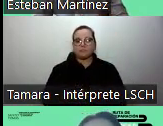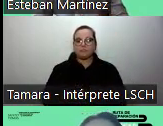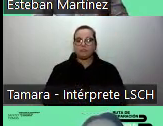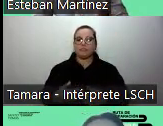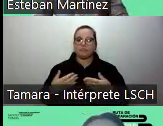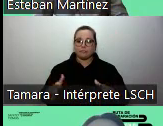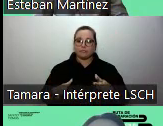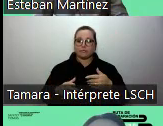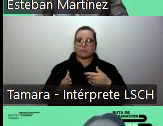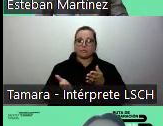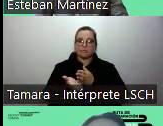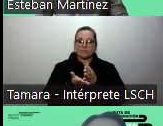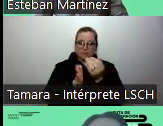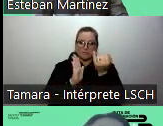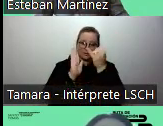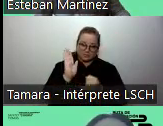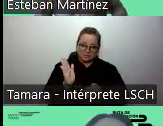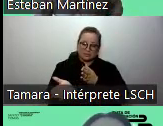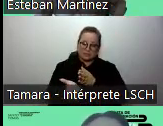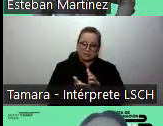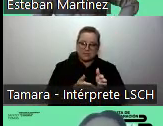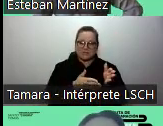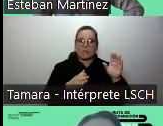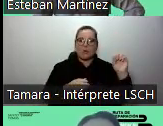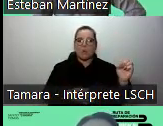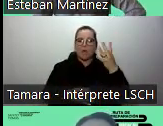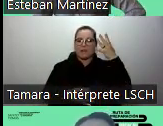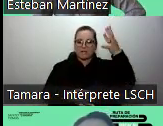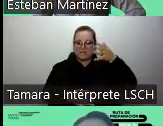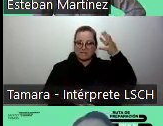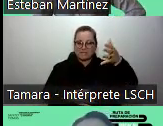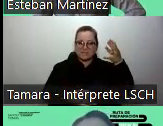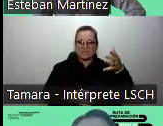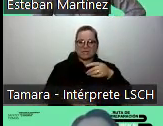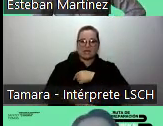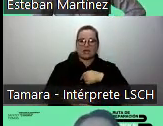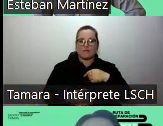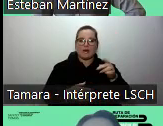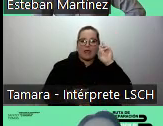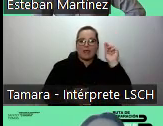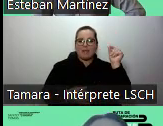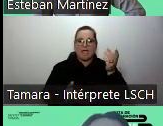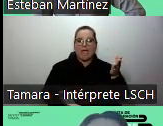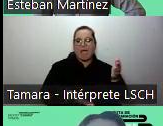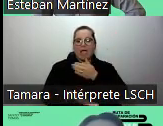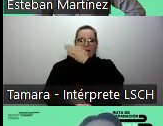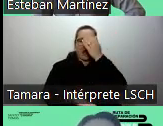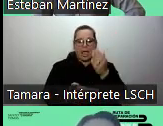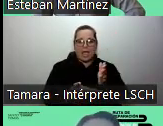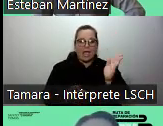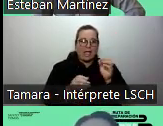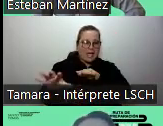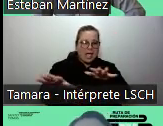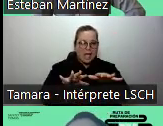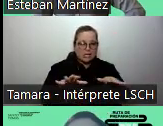terminar esta introducción damos inicio entonces a la cuarta charla denominada de la idea a la acción planificando mi futuro